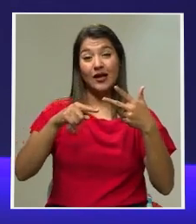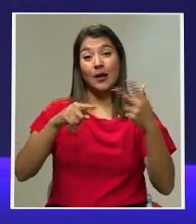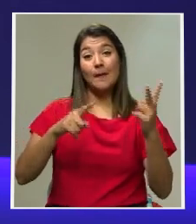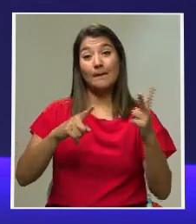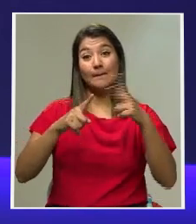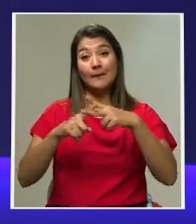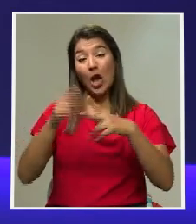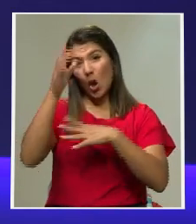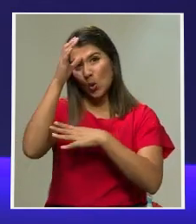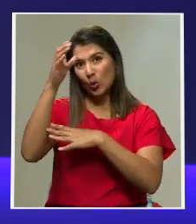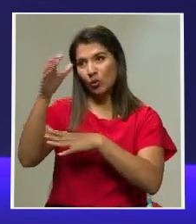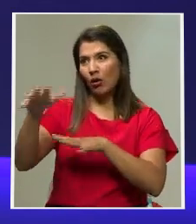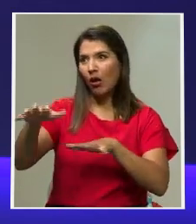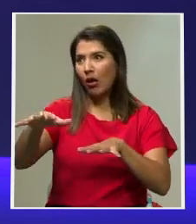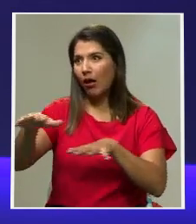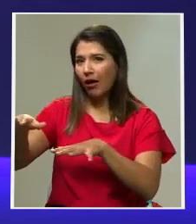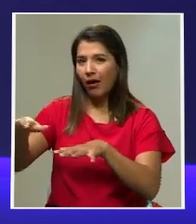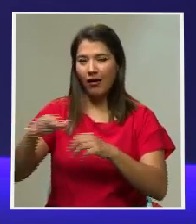la cultura zombie.